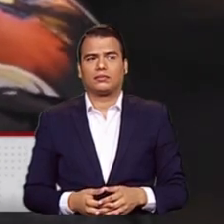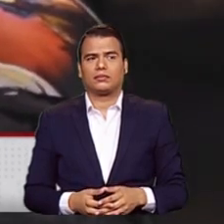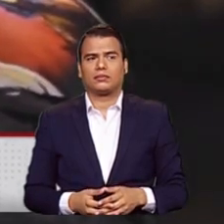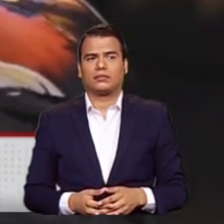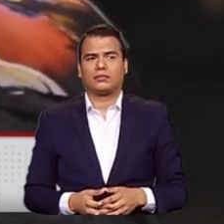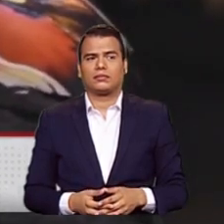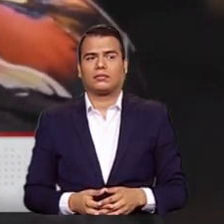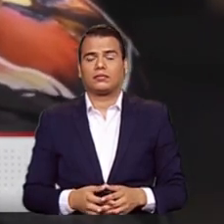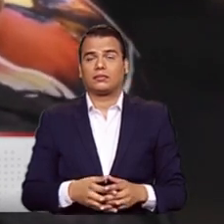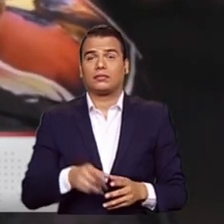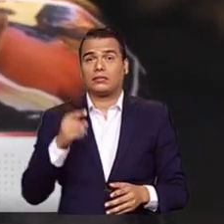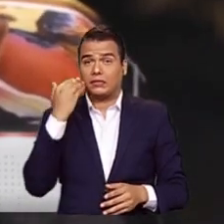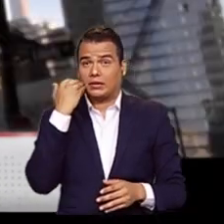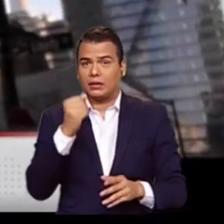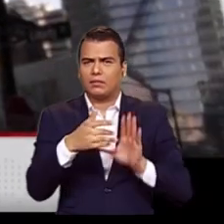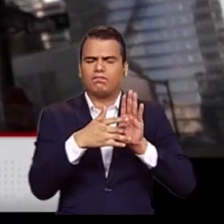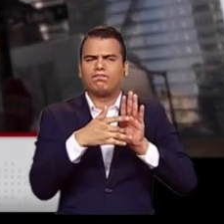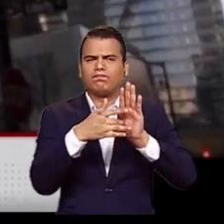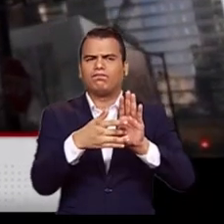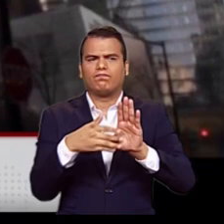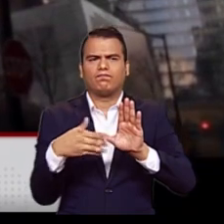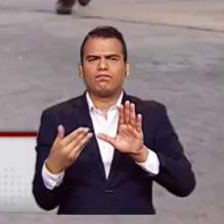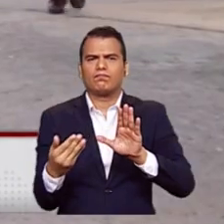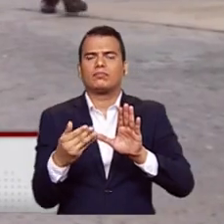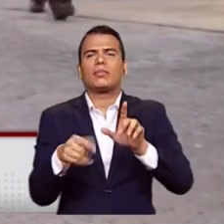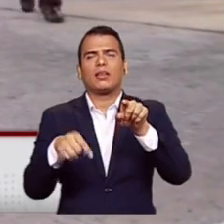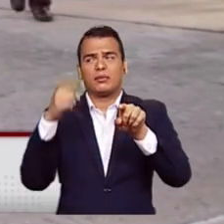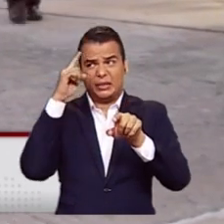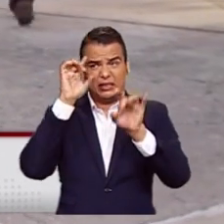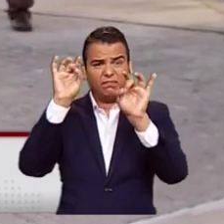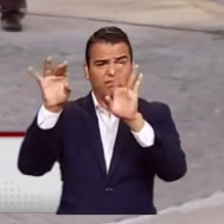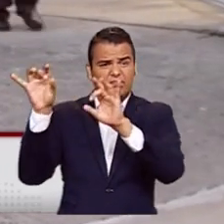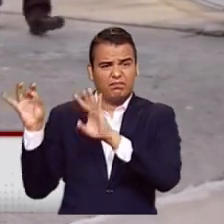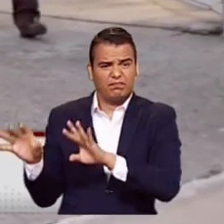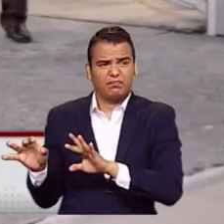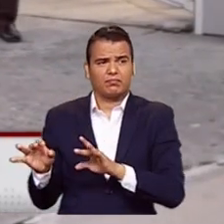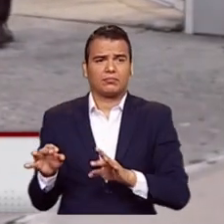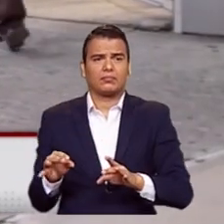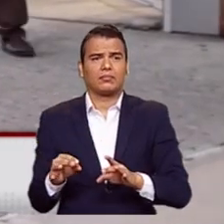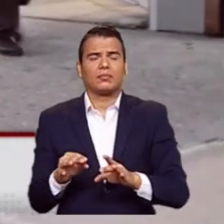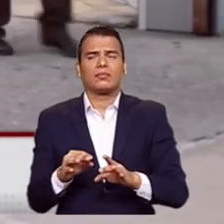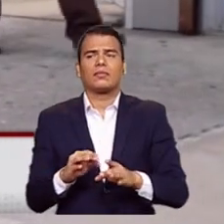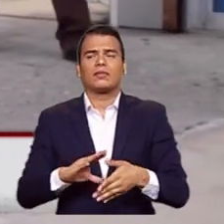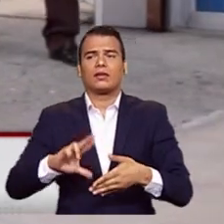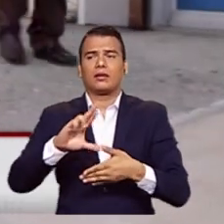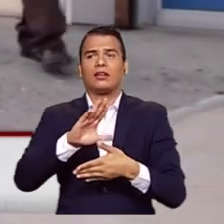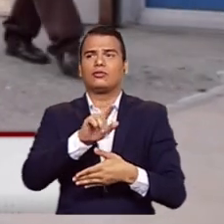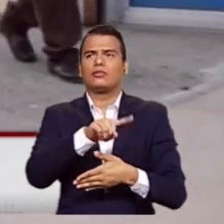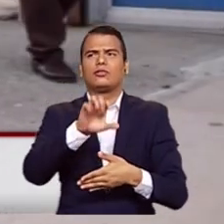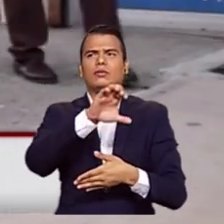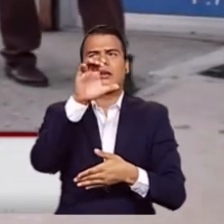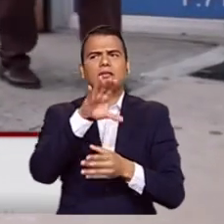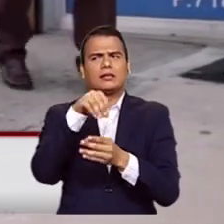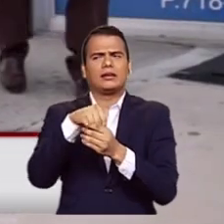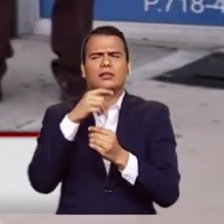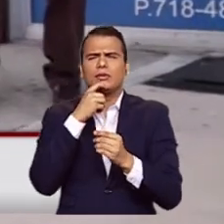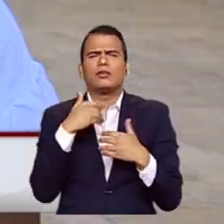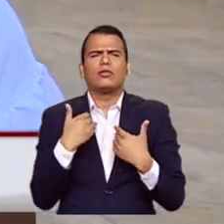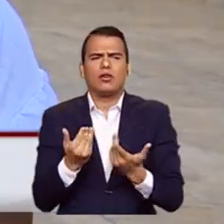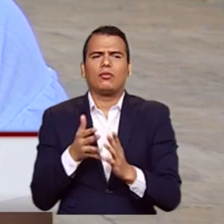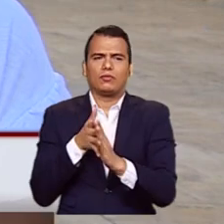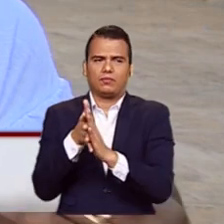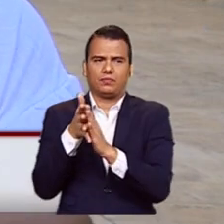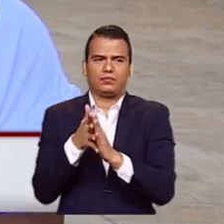guionista muestra la cruda realidad de los estereotipos y el idealismo del latinoamericano que se ve en otro país. Yo cuento mi